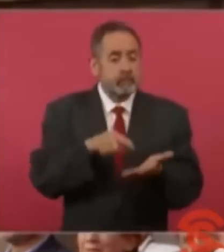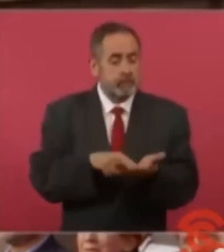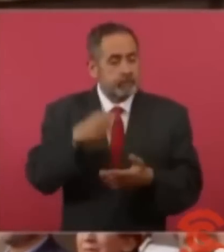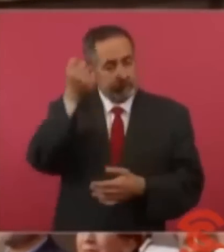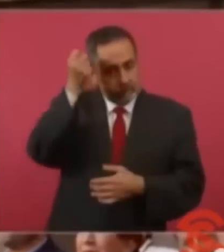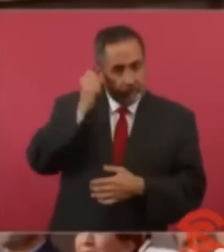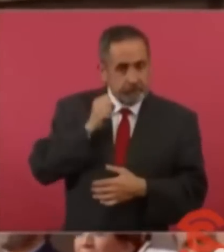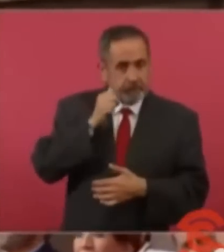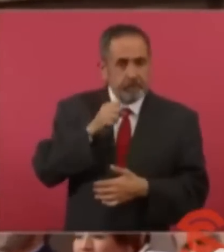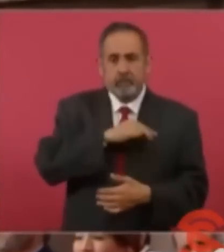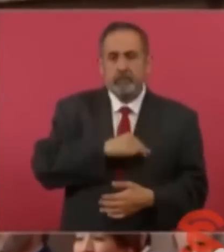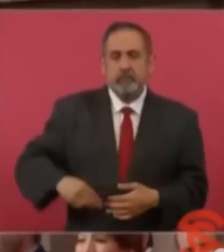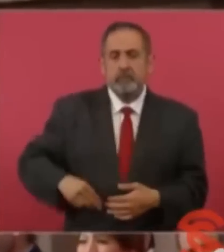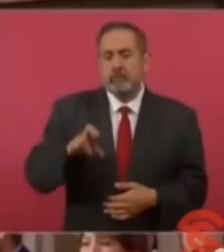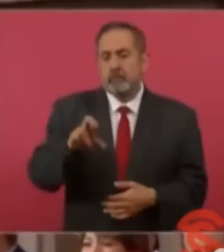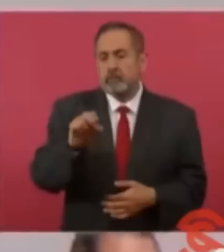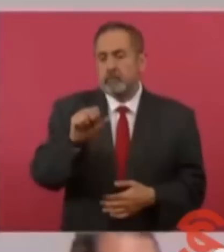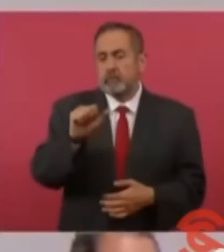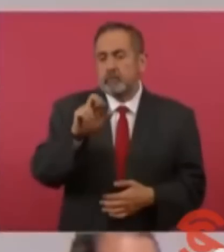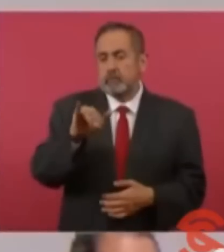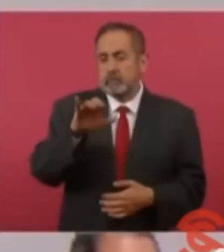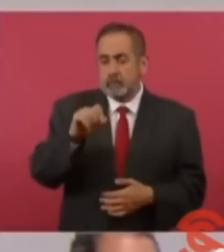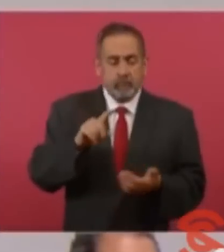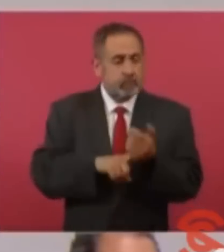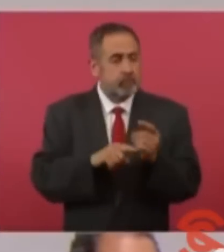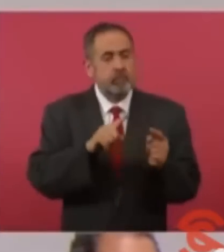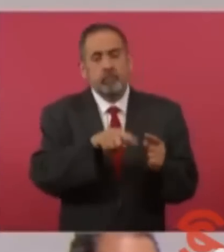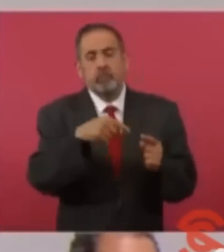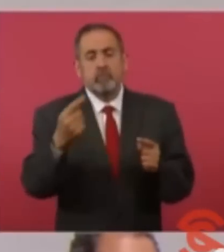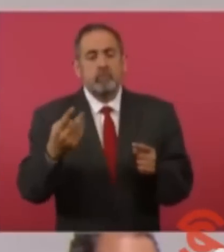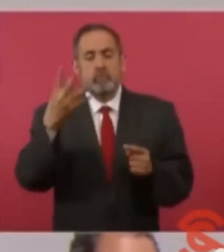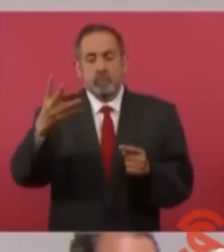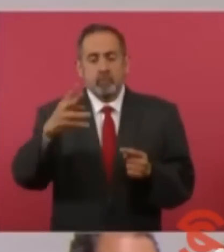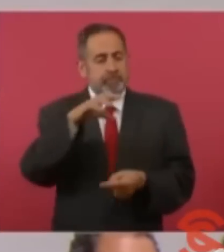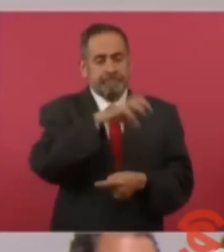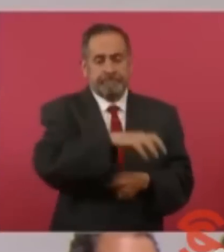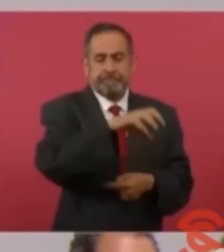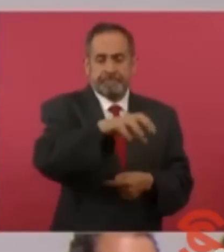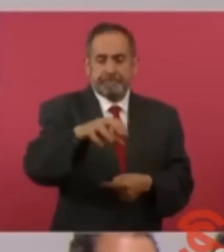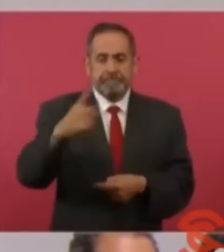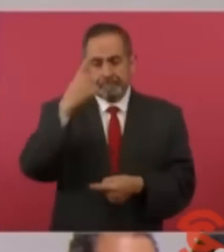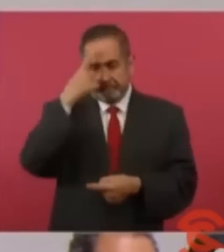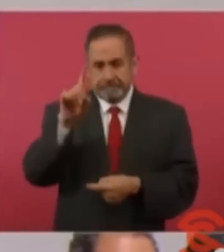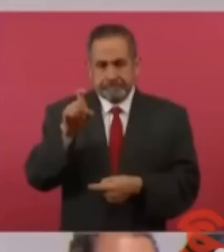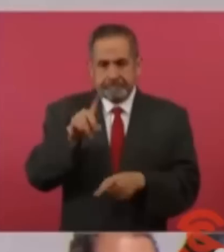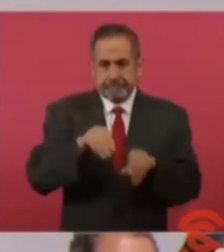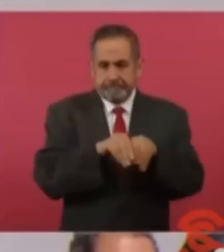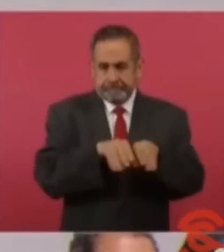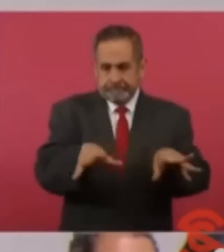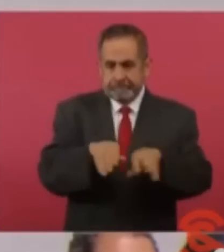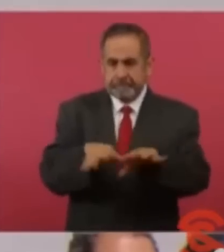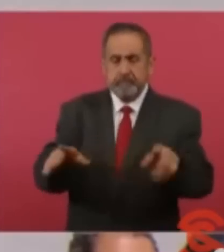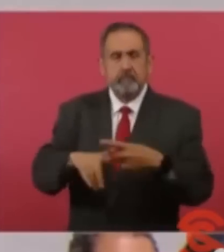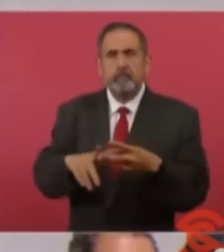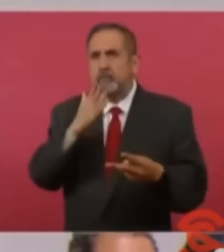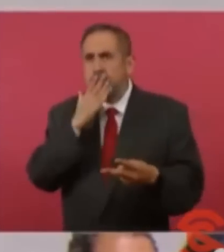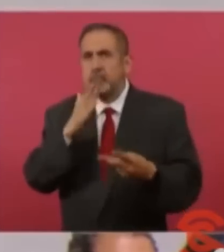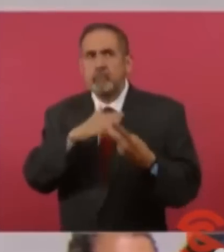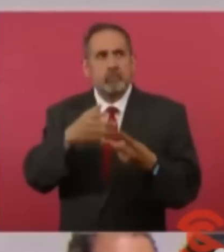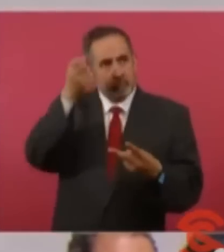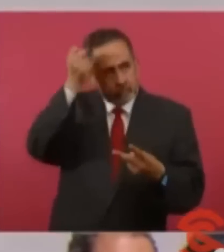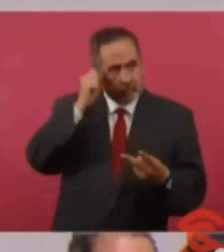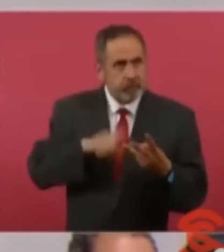Sinaloa, así como 4 distritos de riego en los estados de Sonora, Sinaloa y